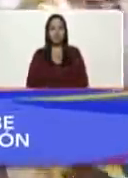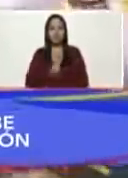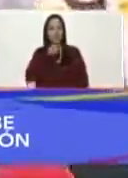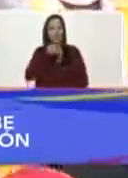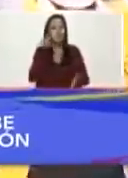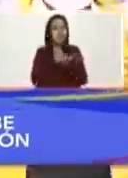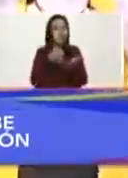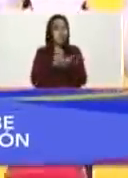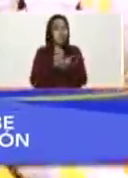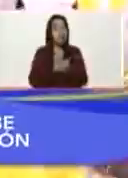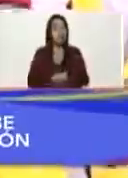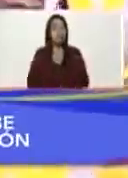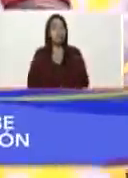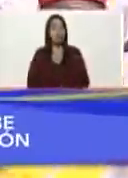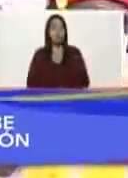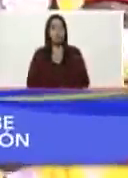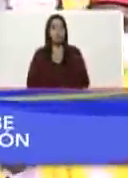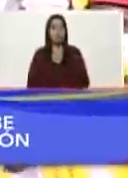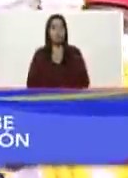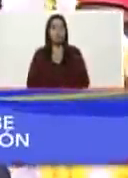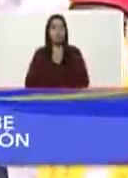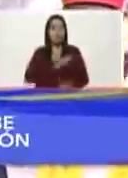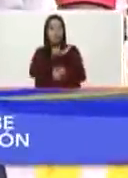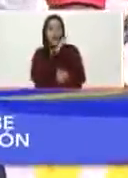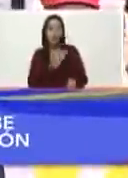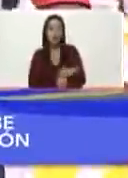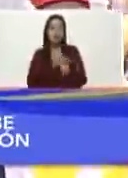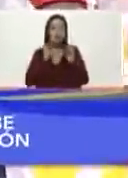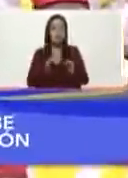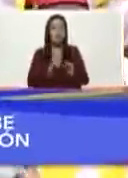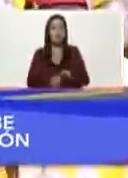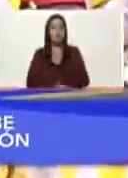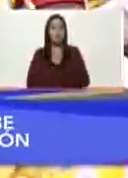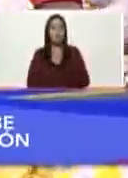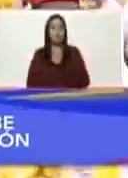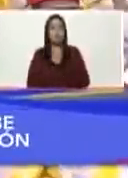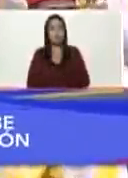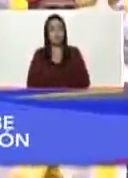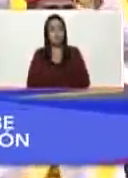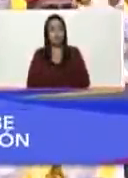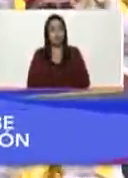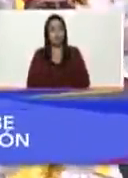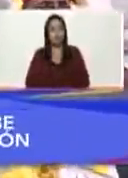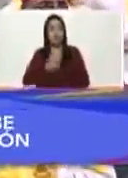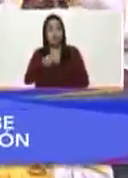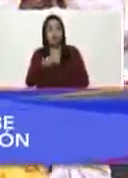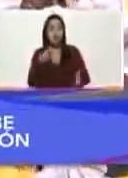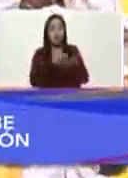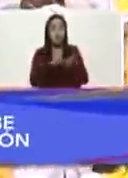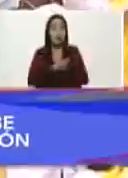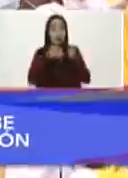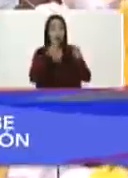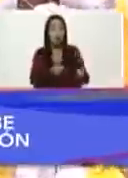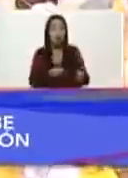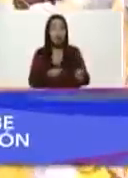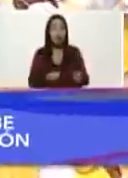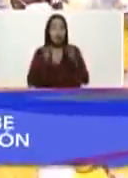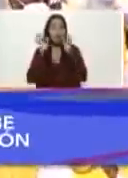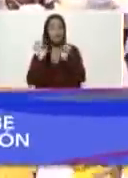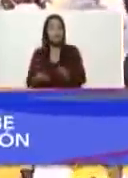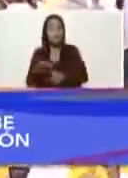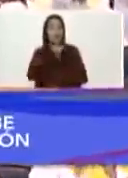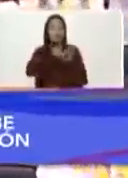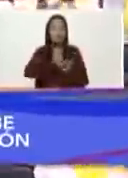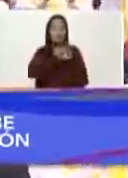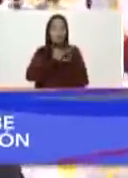compadre, fuerte. Y me le garantiza el goce de su salario, su seguridad social,